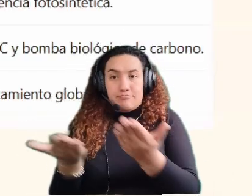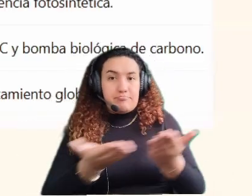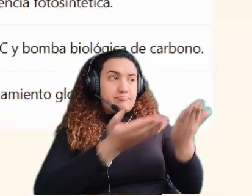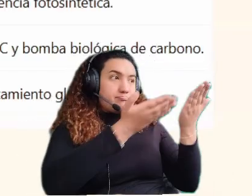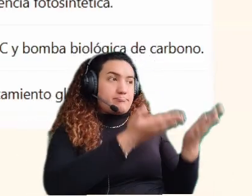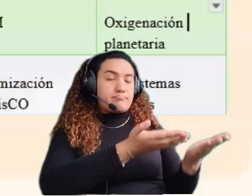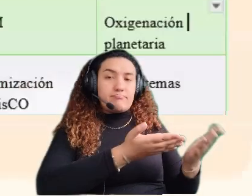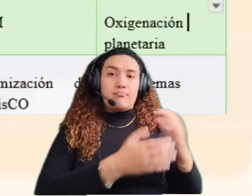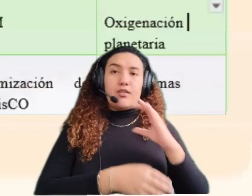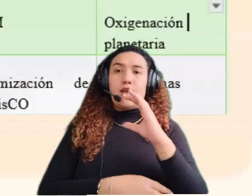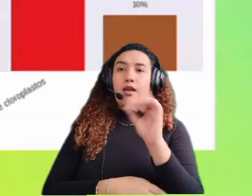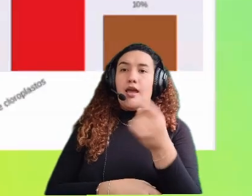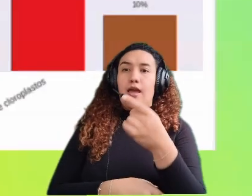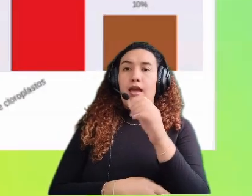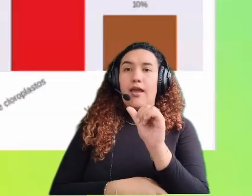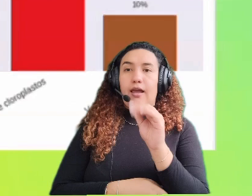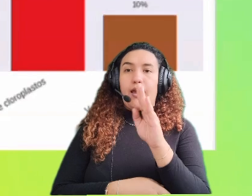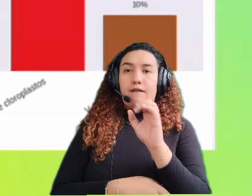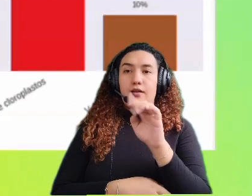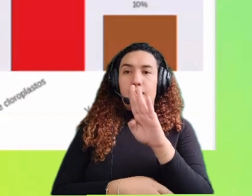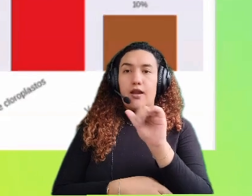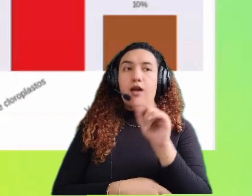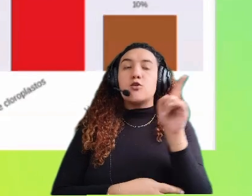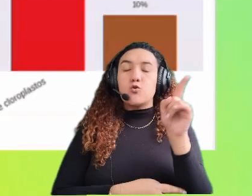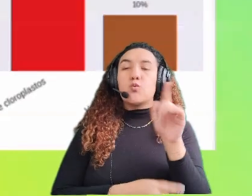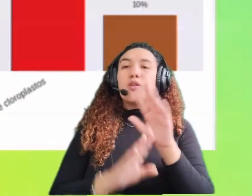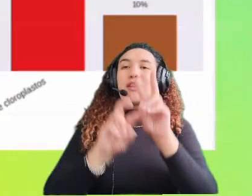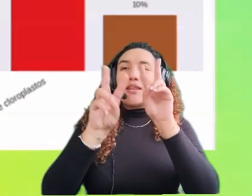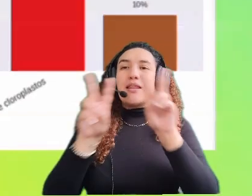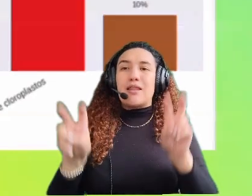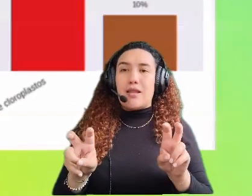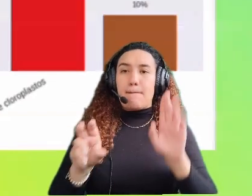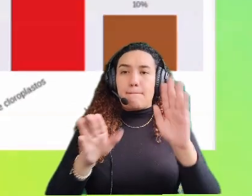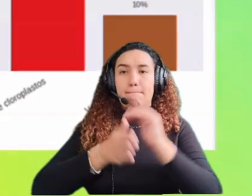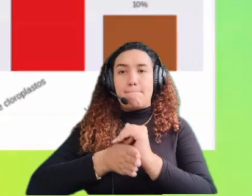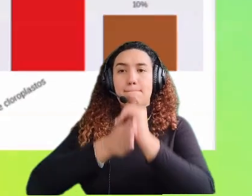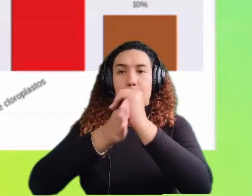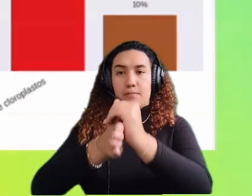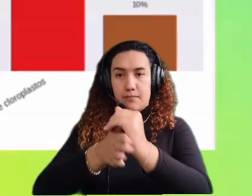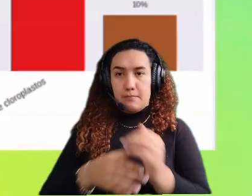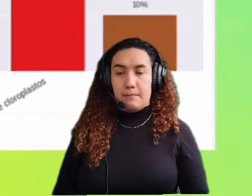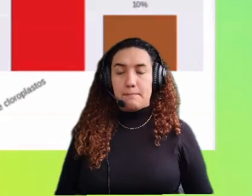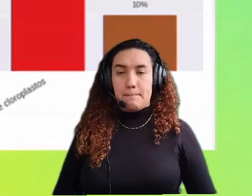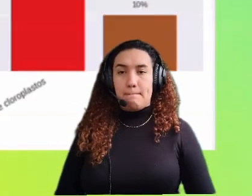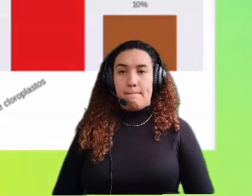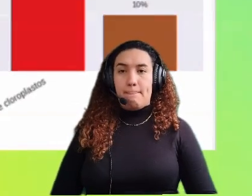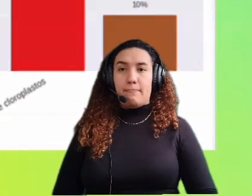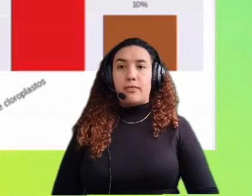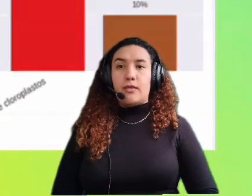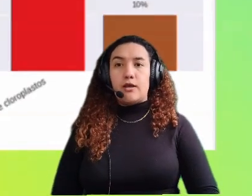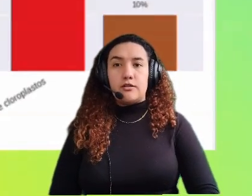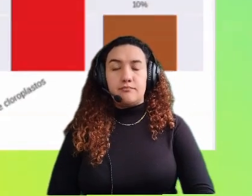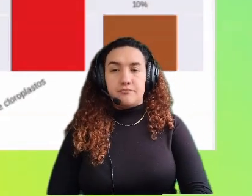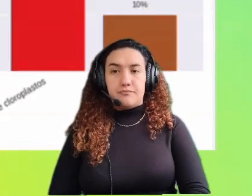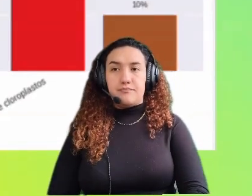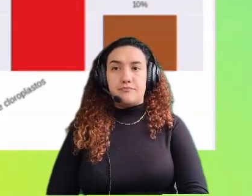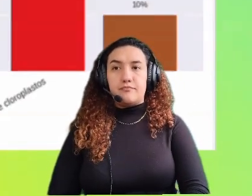Continuamos con mi compañera Gabriela, le doy paso a mi compañera con el marco metodológico.